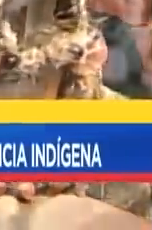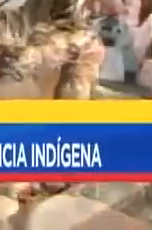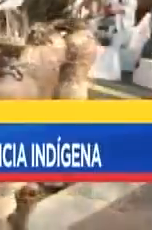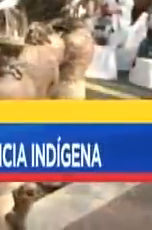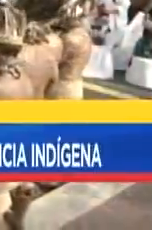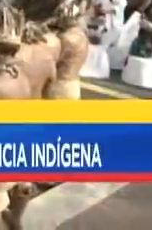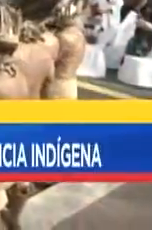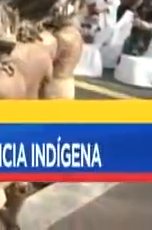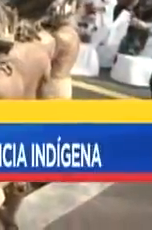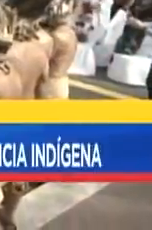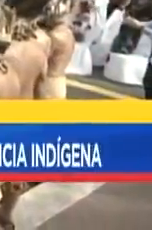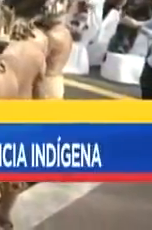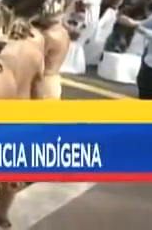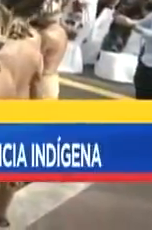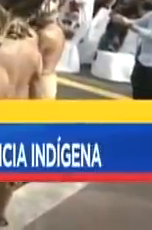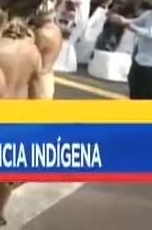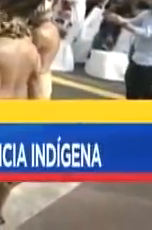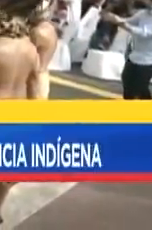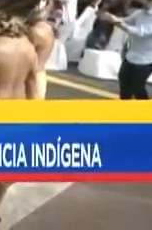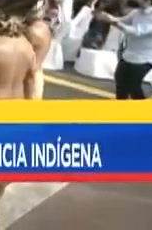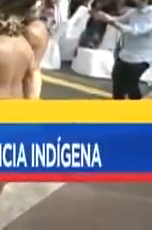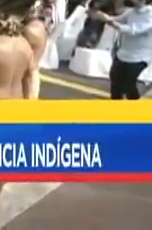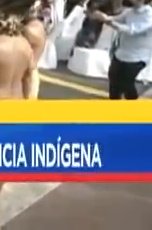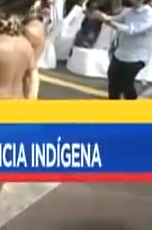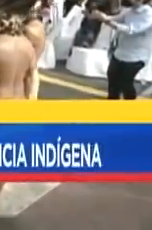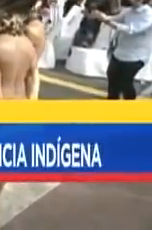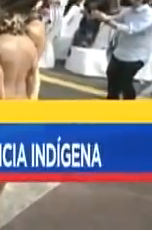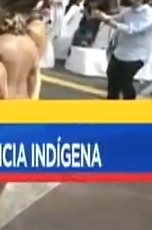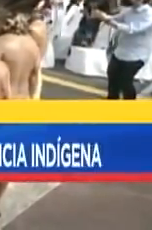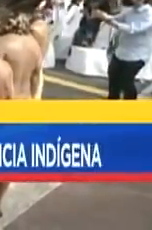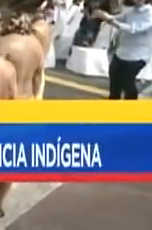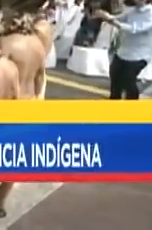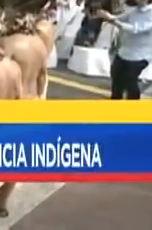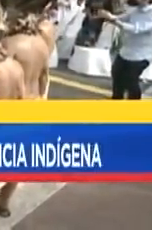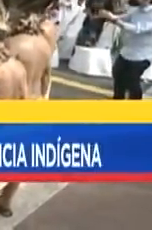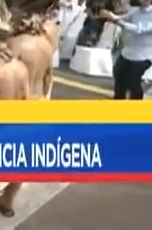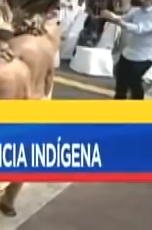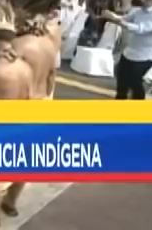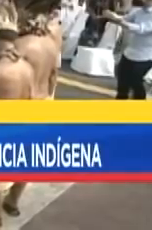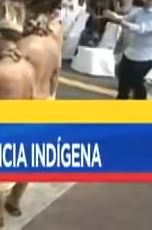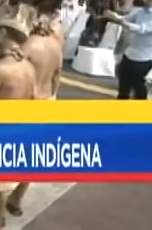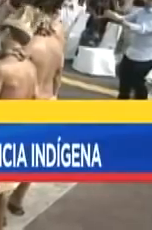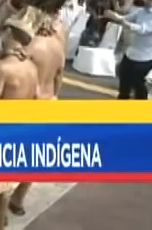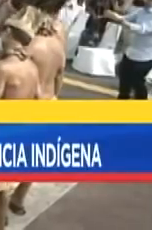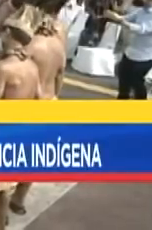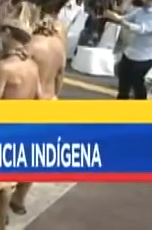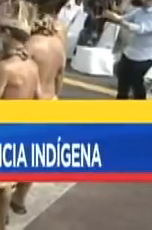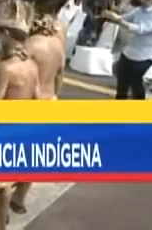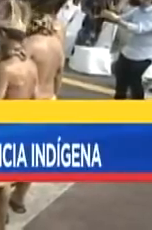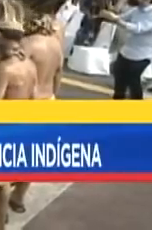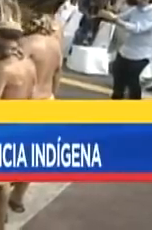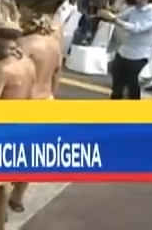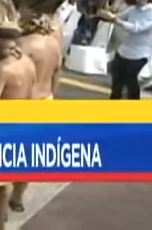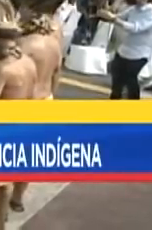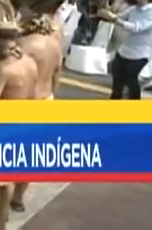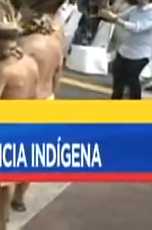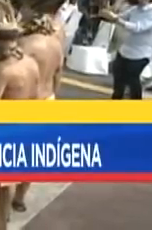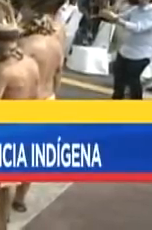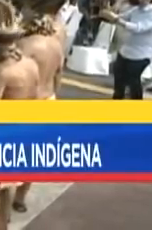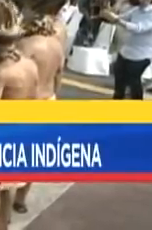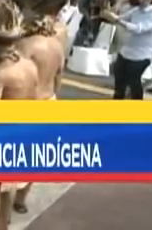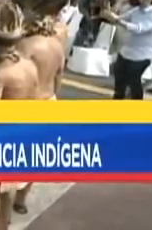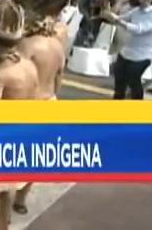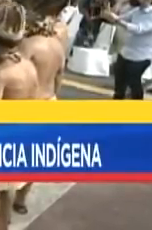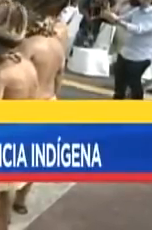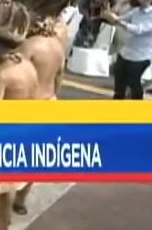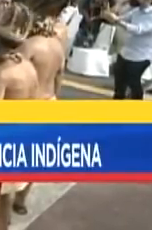Palacio de Miraflores. Estado Lara, de los hijos de Anasoli, le hacemos entrega de estos dos obsequios. El primero, los cachos de